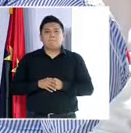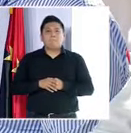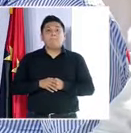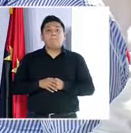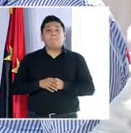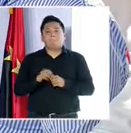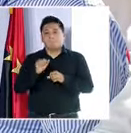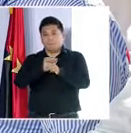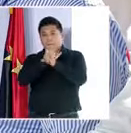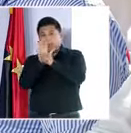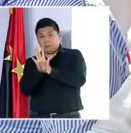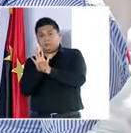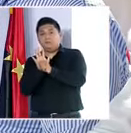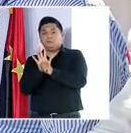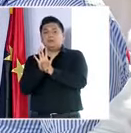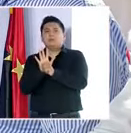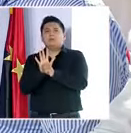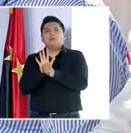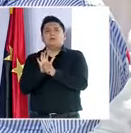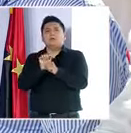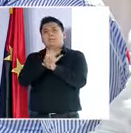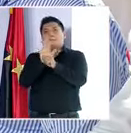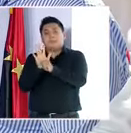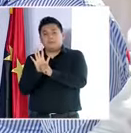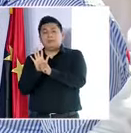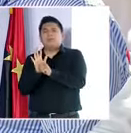La pandemia trajo consigo